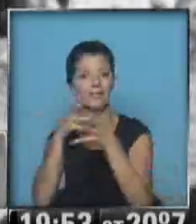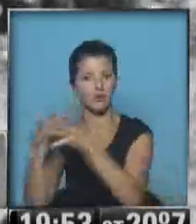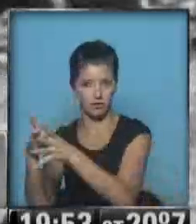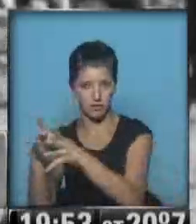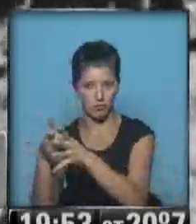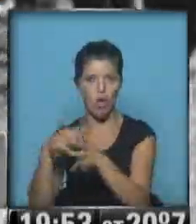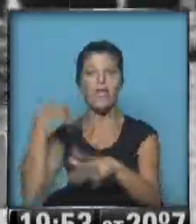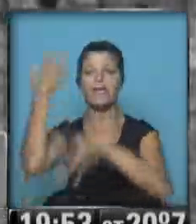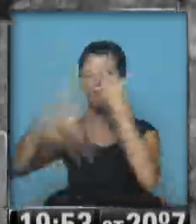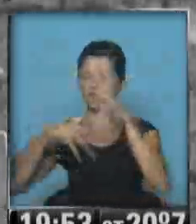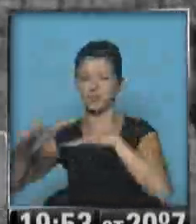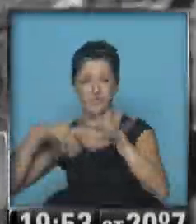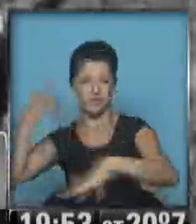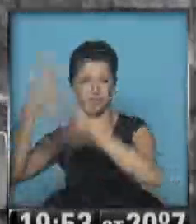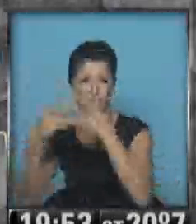la